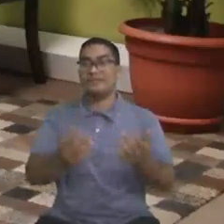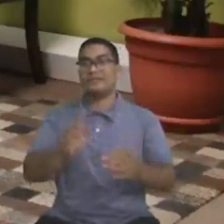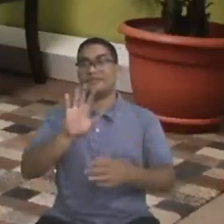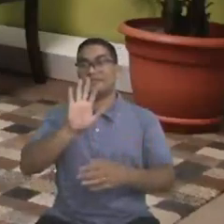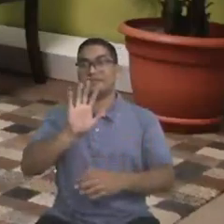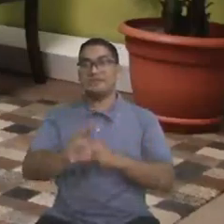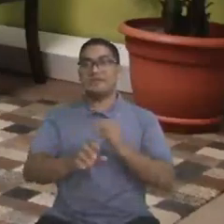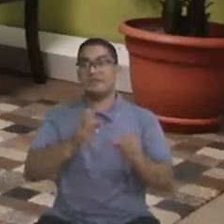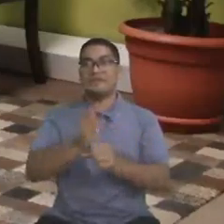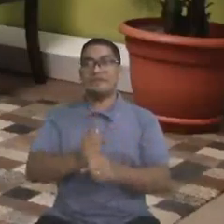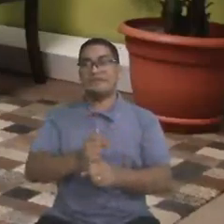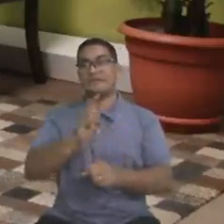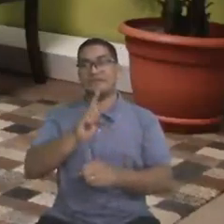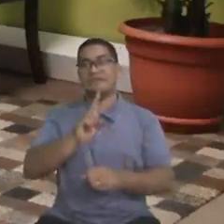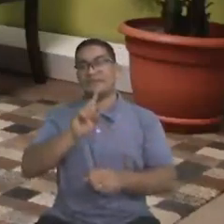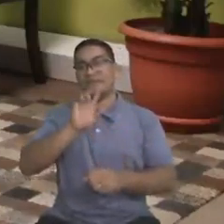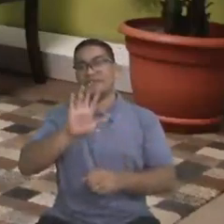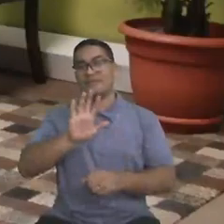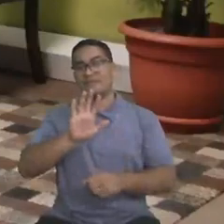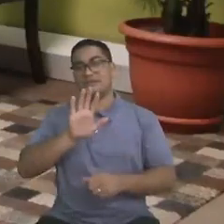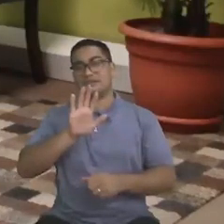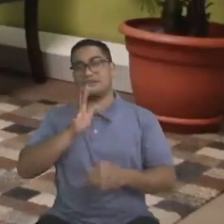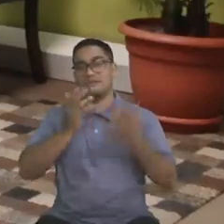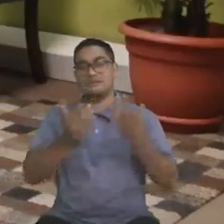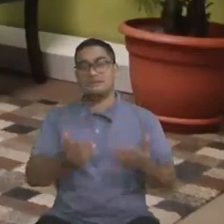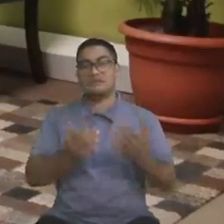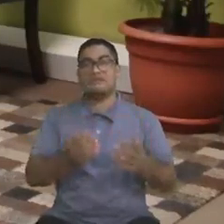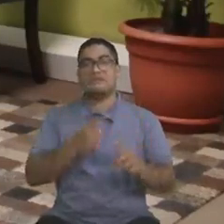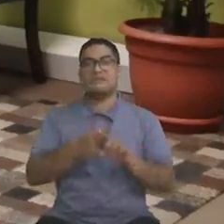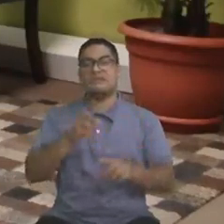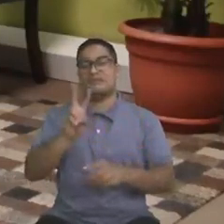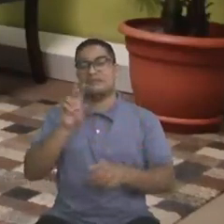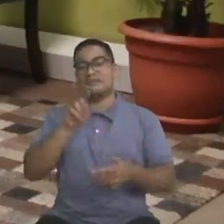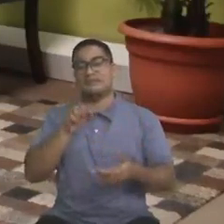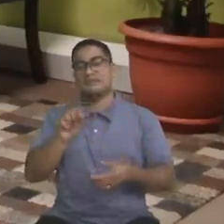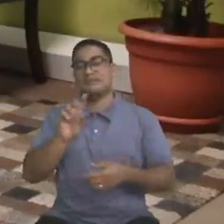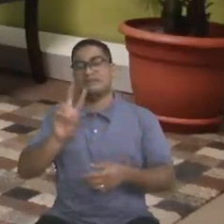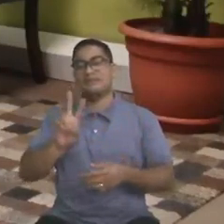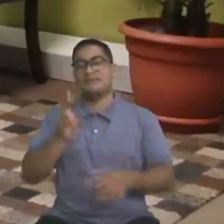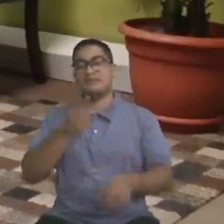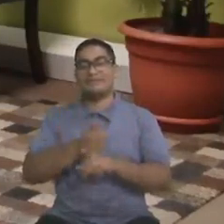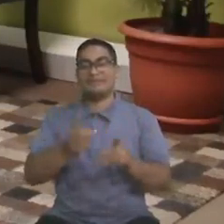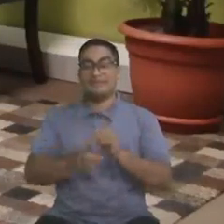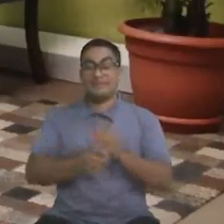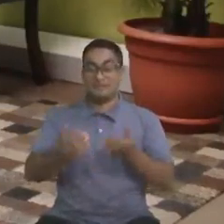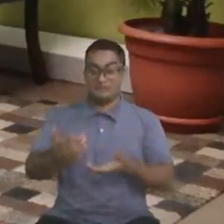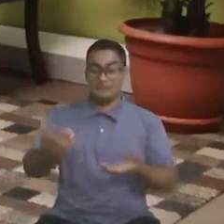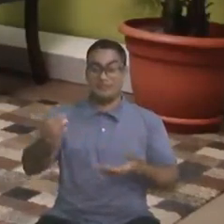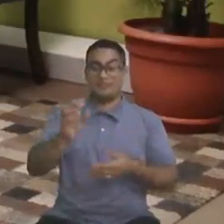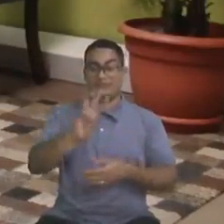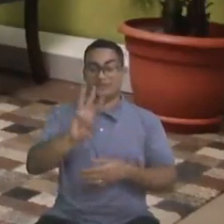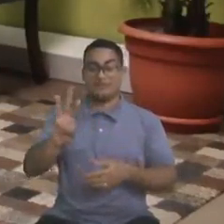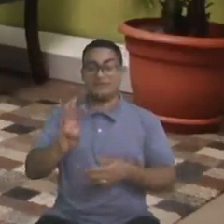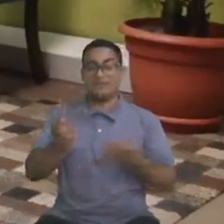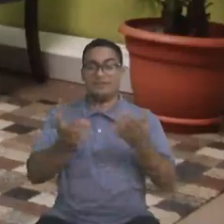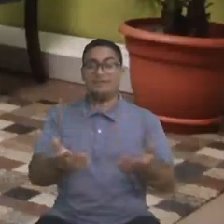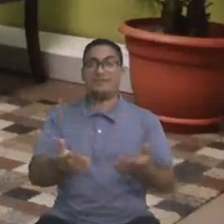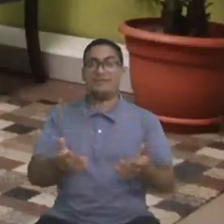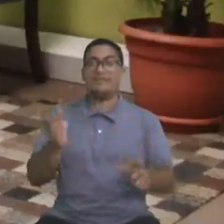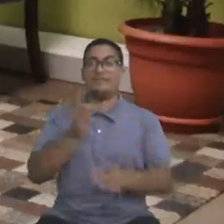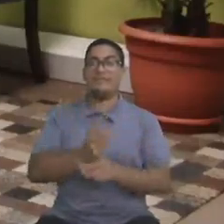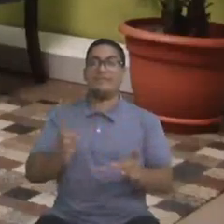Sí. 11 kilos por 2.2 son 24.2 libras. Así es. ¿Y el de 4 años cuánto tiene que pesar? 12 kilos. 12